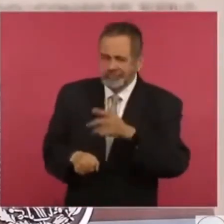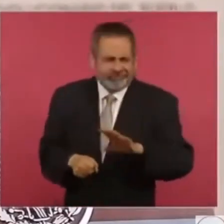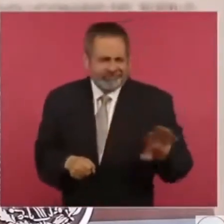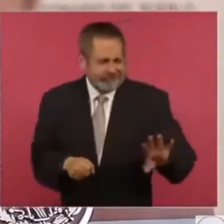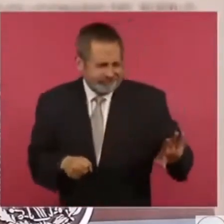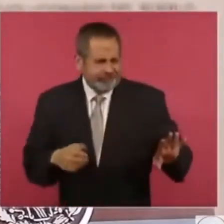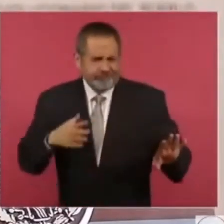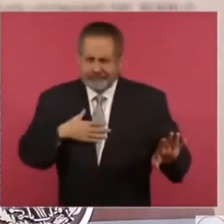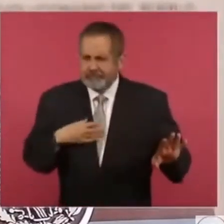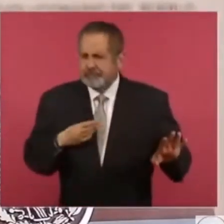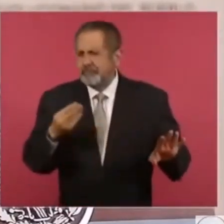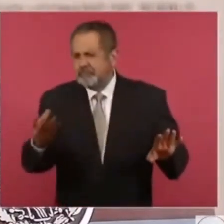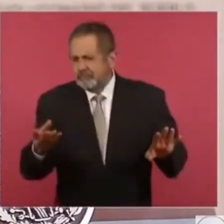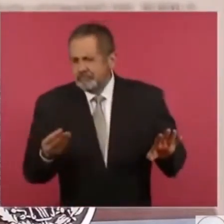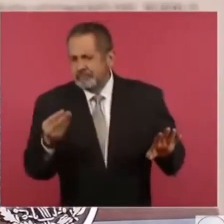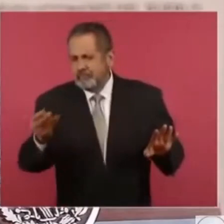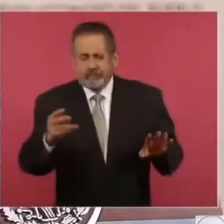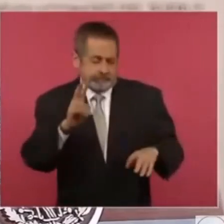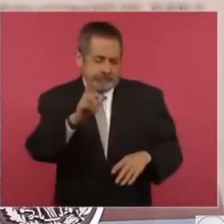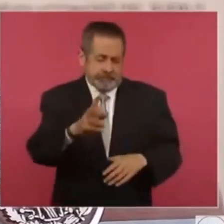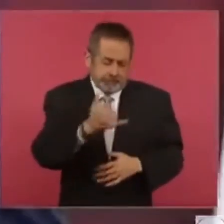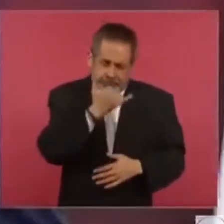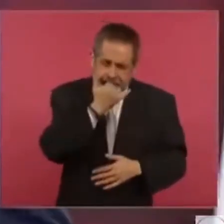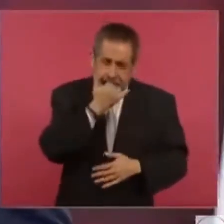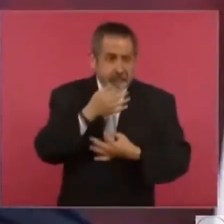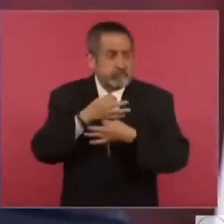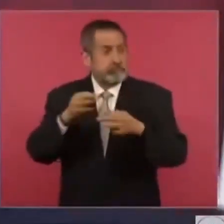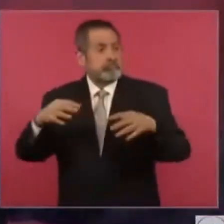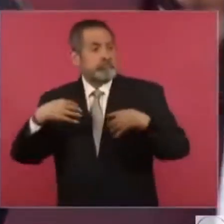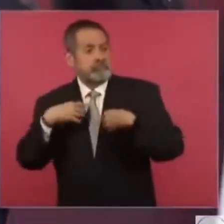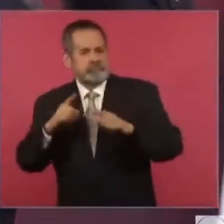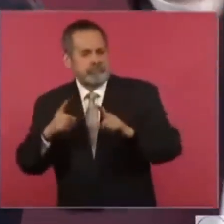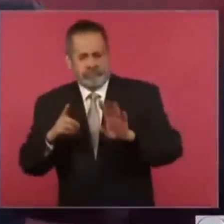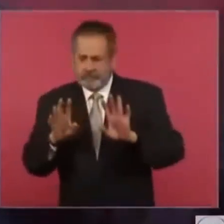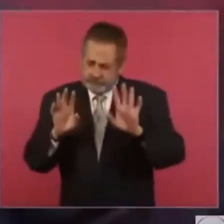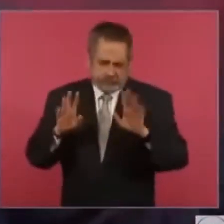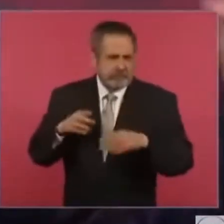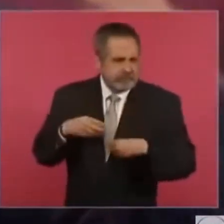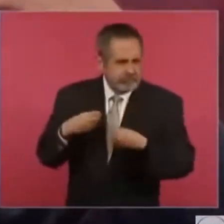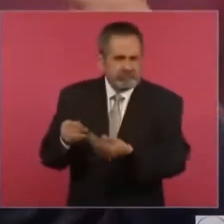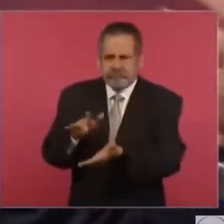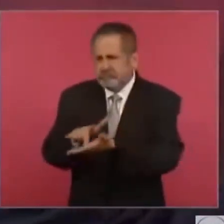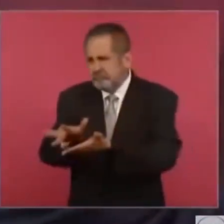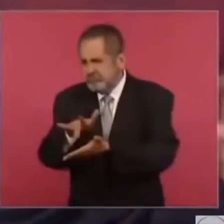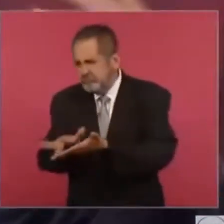pero lo hago y ofrezco disculpa, porque todos los medios